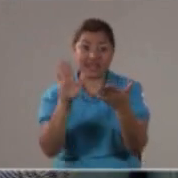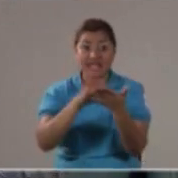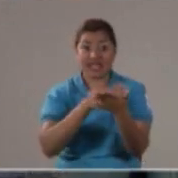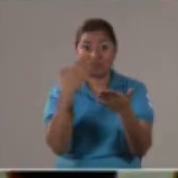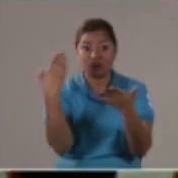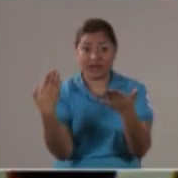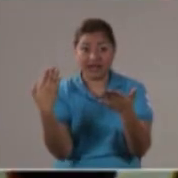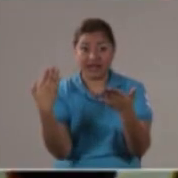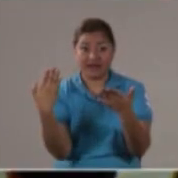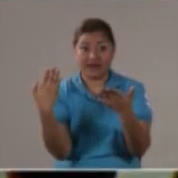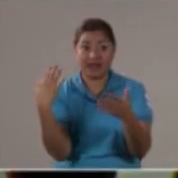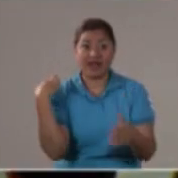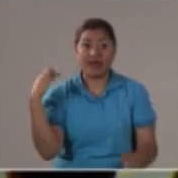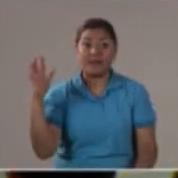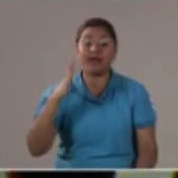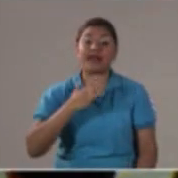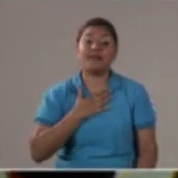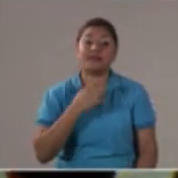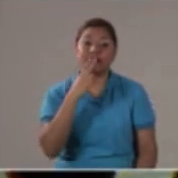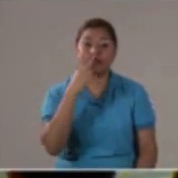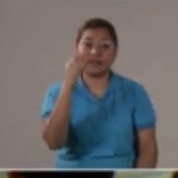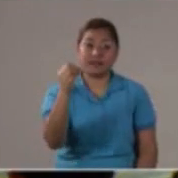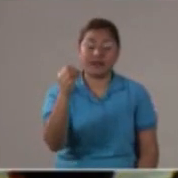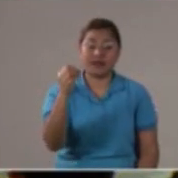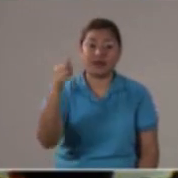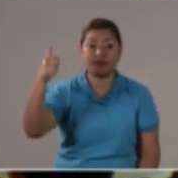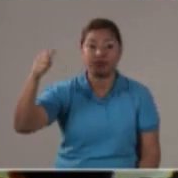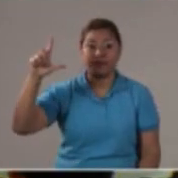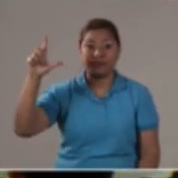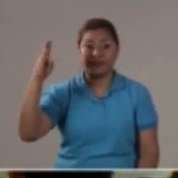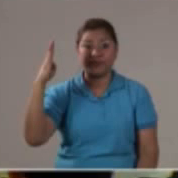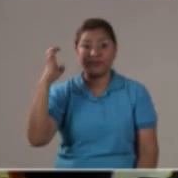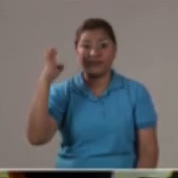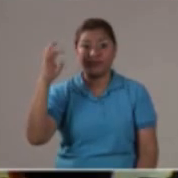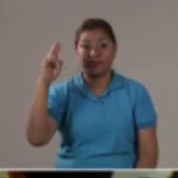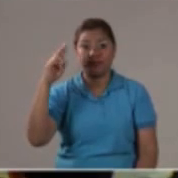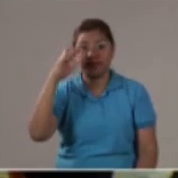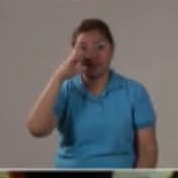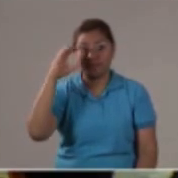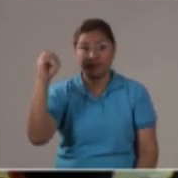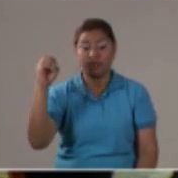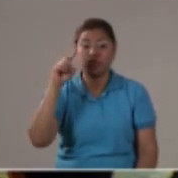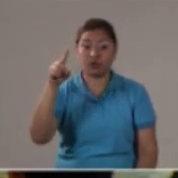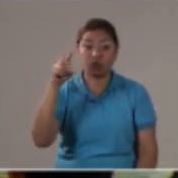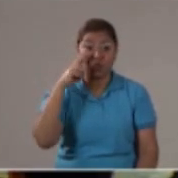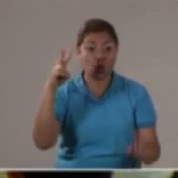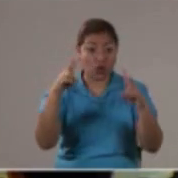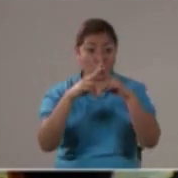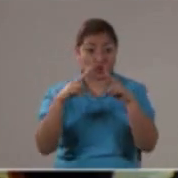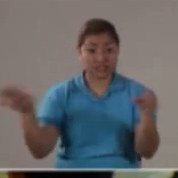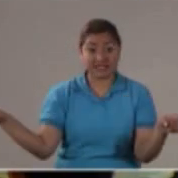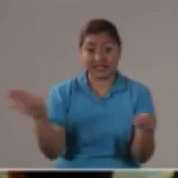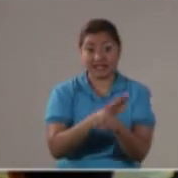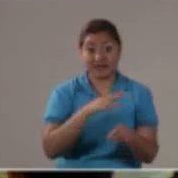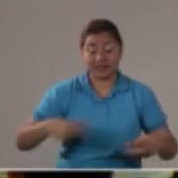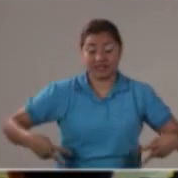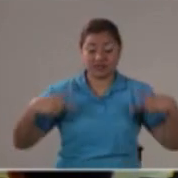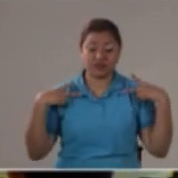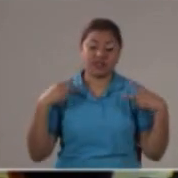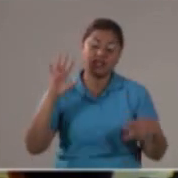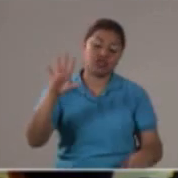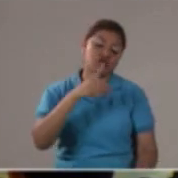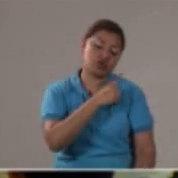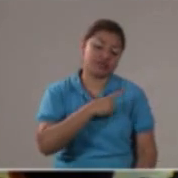palabra para mi hermano Alberto, Padre. Tú conoces enteramente su vida, sus deseos, sus